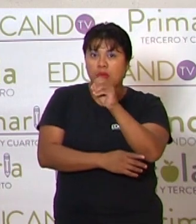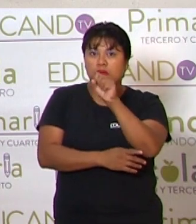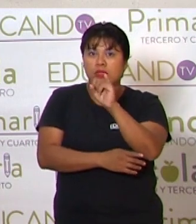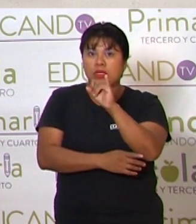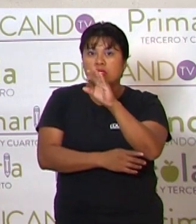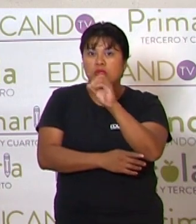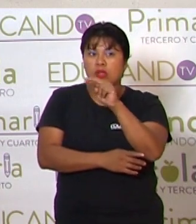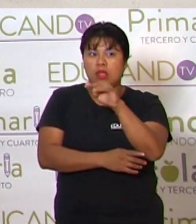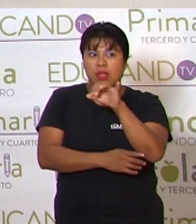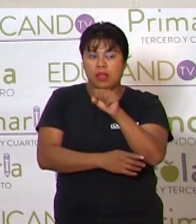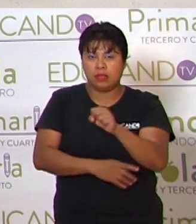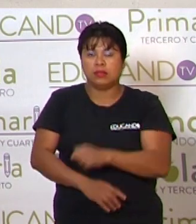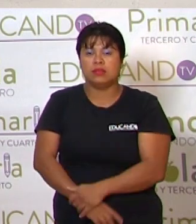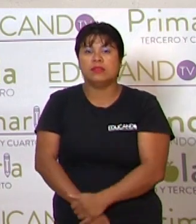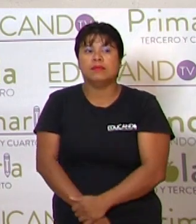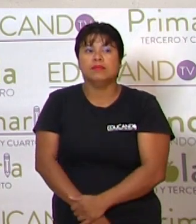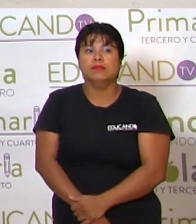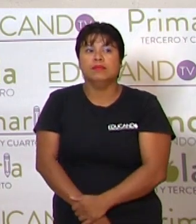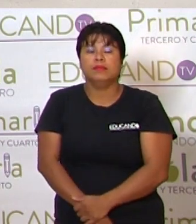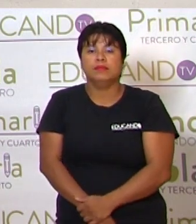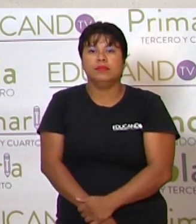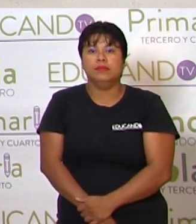preposicionales, bien,